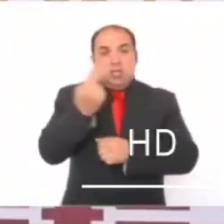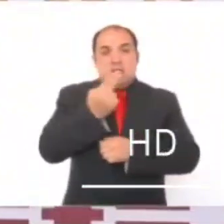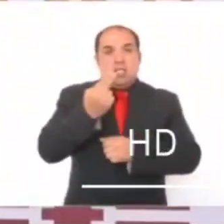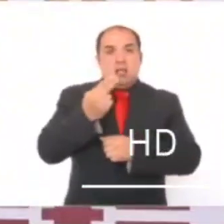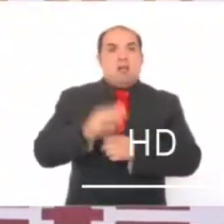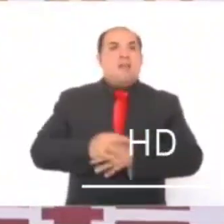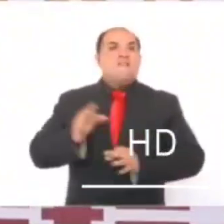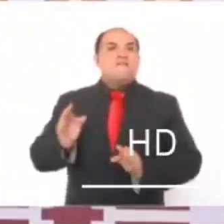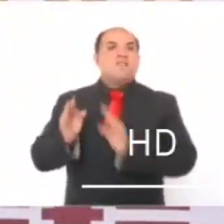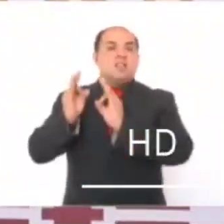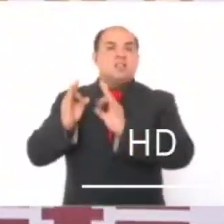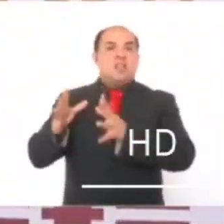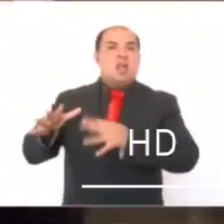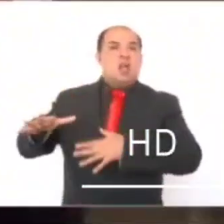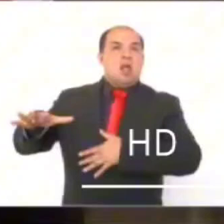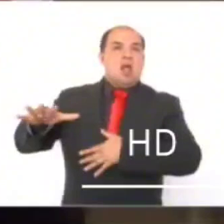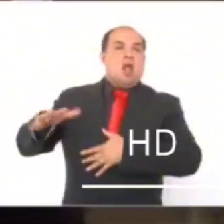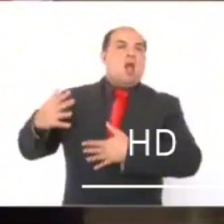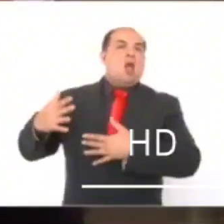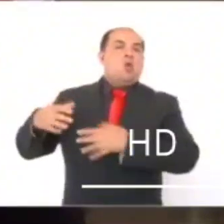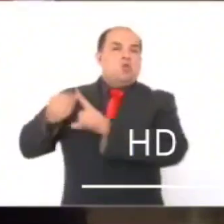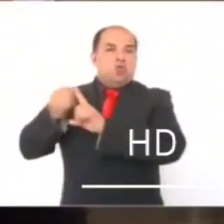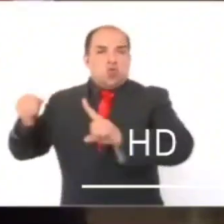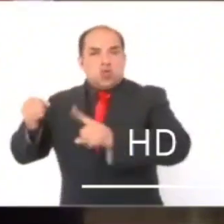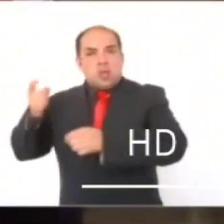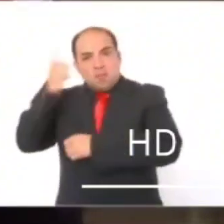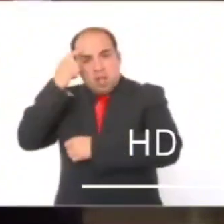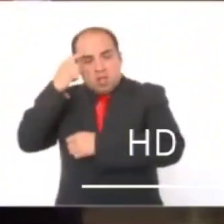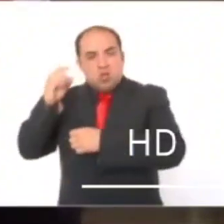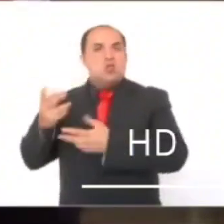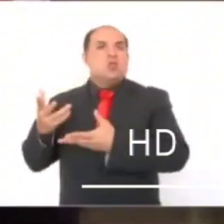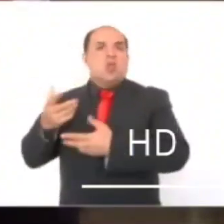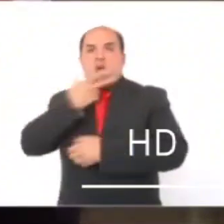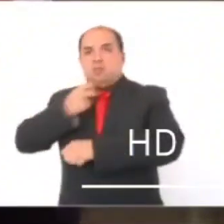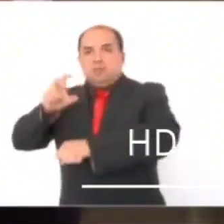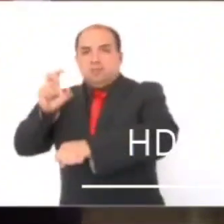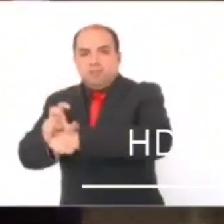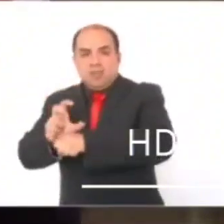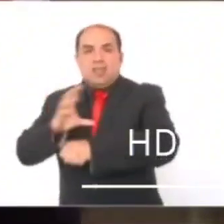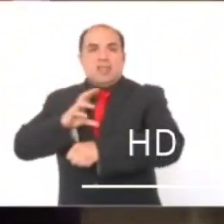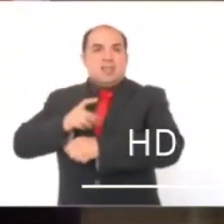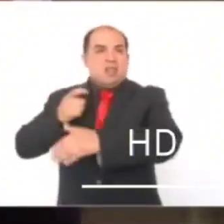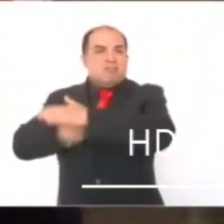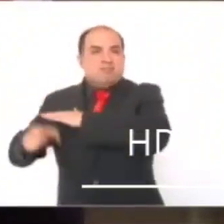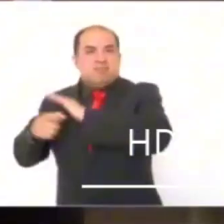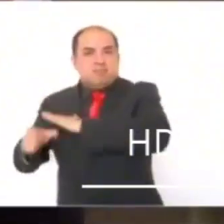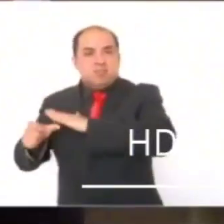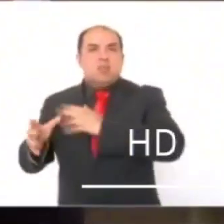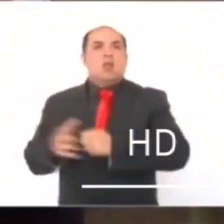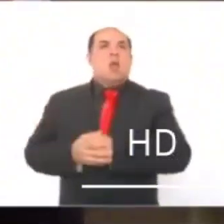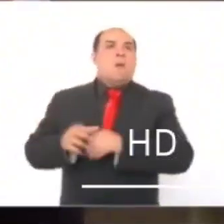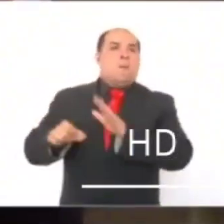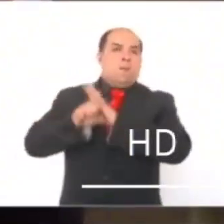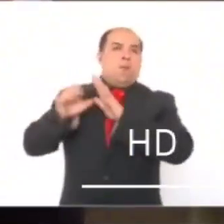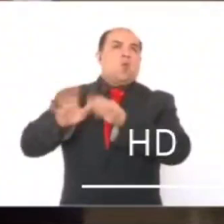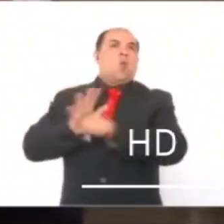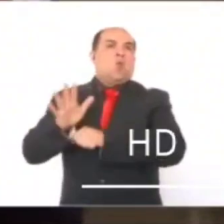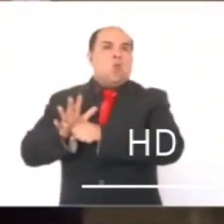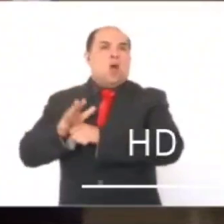enfrentarme a estructuras patriarcales llenas de corrupción e inoperancia como lo es el Poder